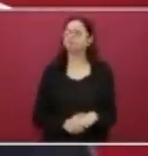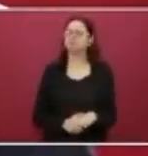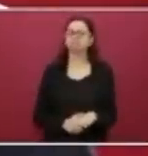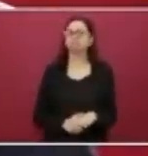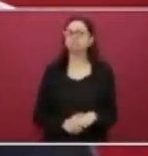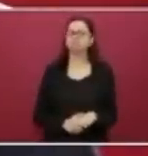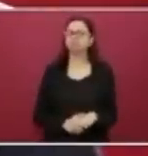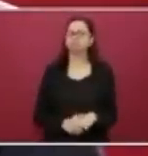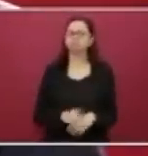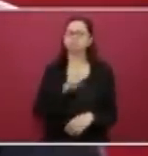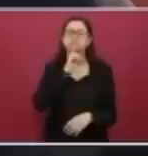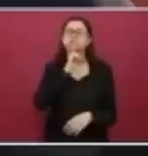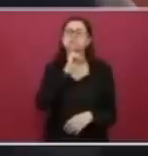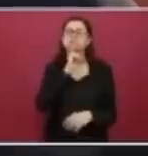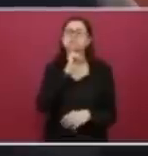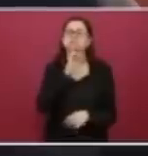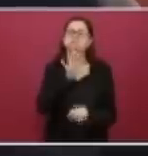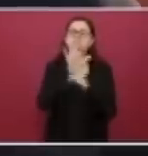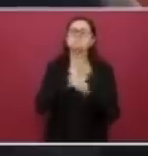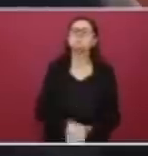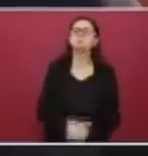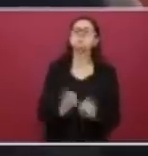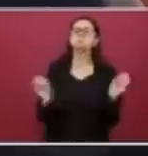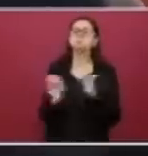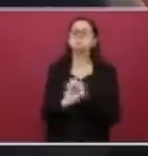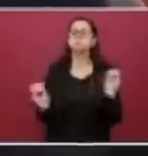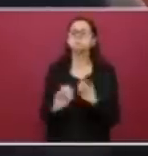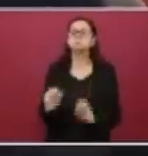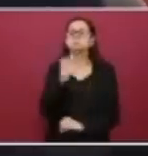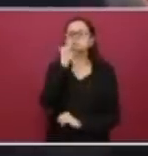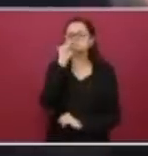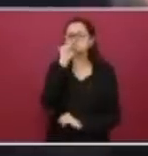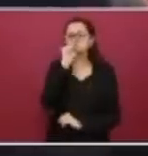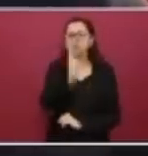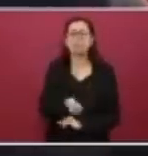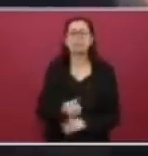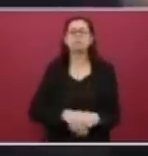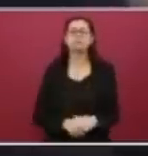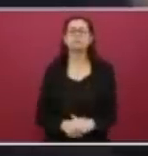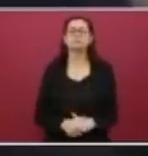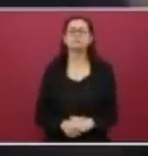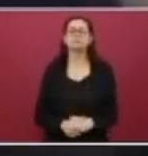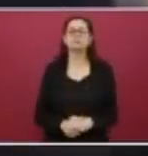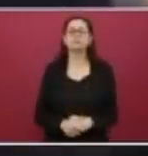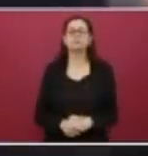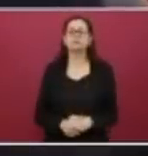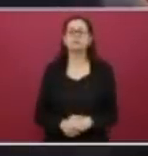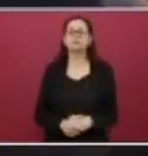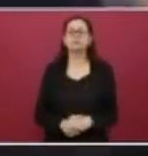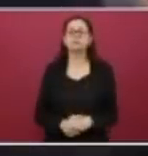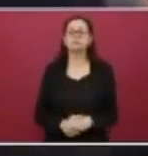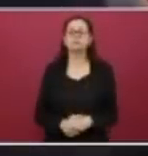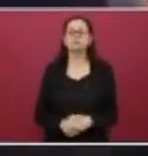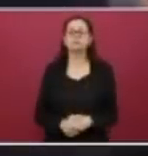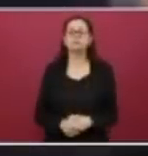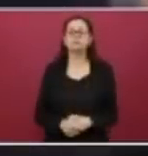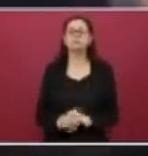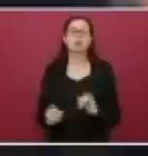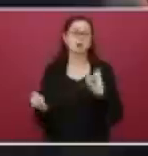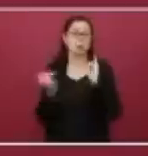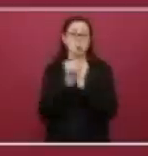no no somos re presos este hay grupos